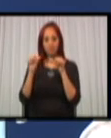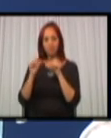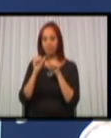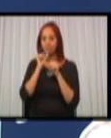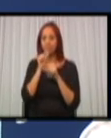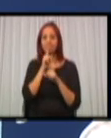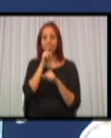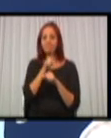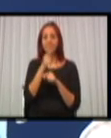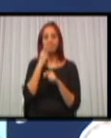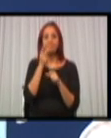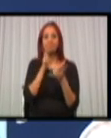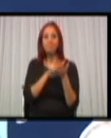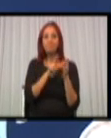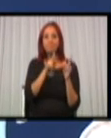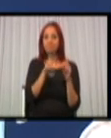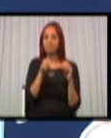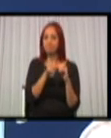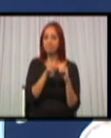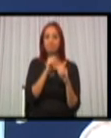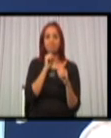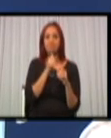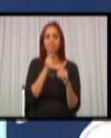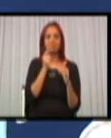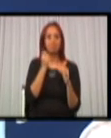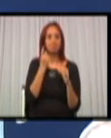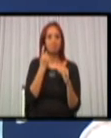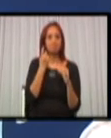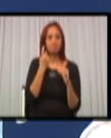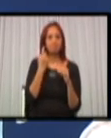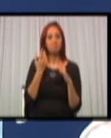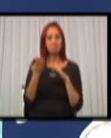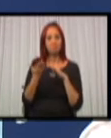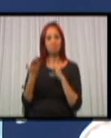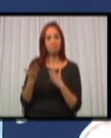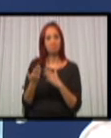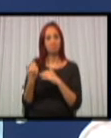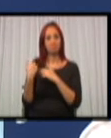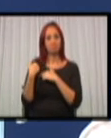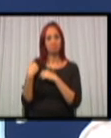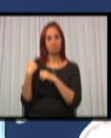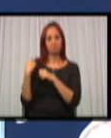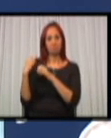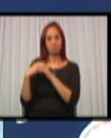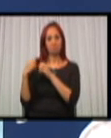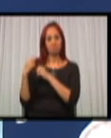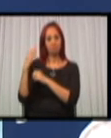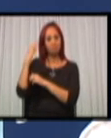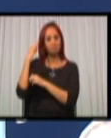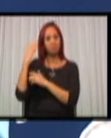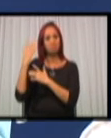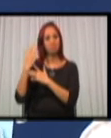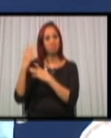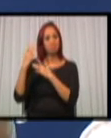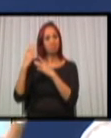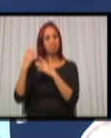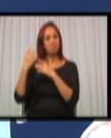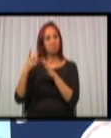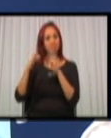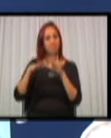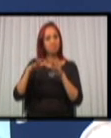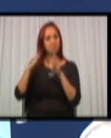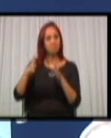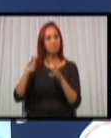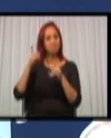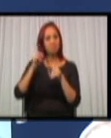es cierto que se ha contratado gente de más. Nos falta un archivista, nos falta un encargado, la oficina, la mujer. Nos falta un ambientalista, nos falta un montón de